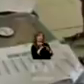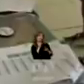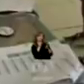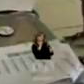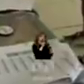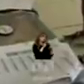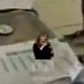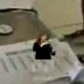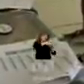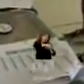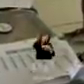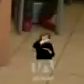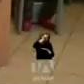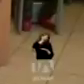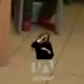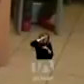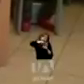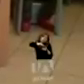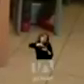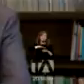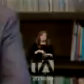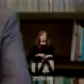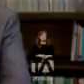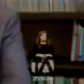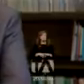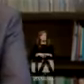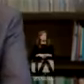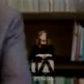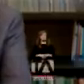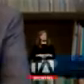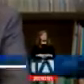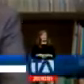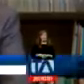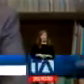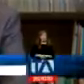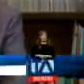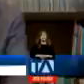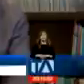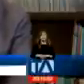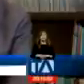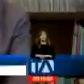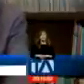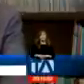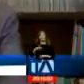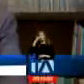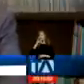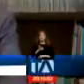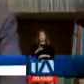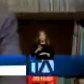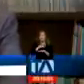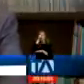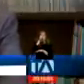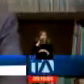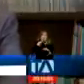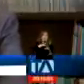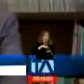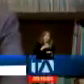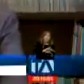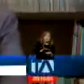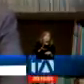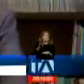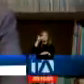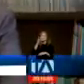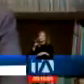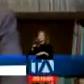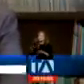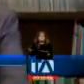pronuncie después de este domingo, que será la elección. Y ocurre que cuando tome la decisión, la elección ya va a estar hecha. Y claro,